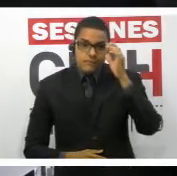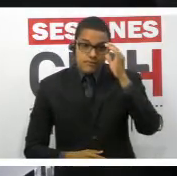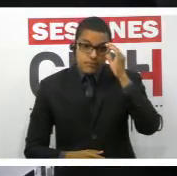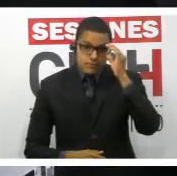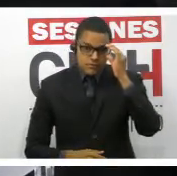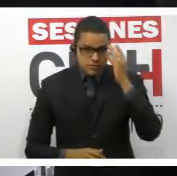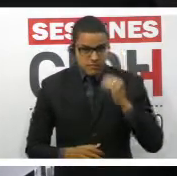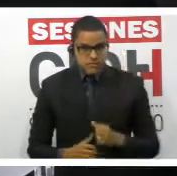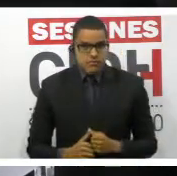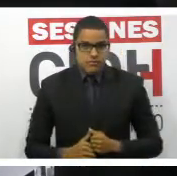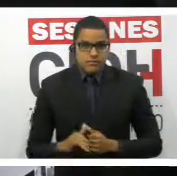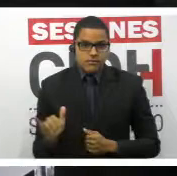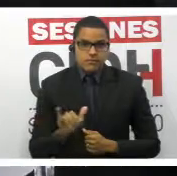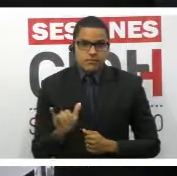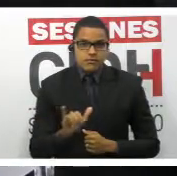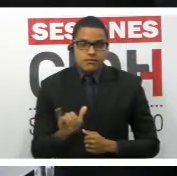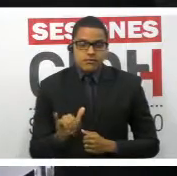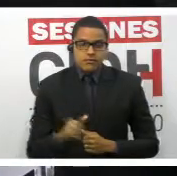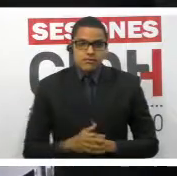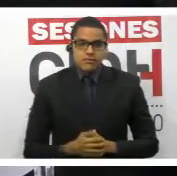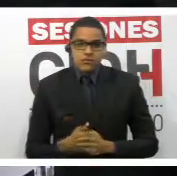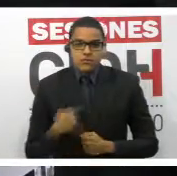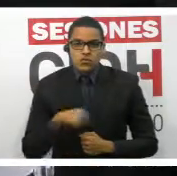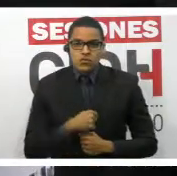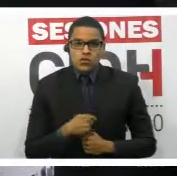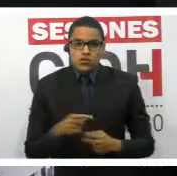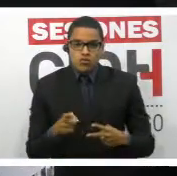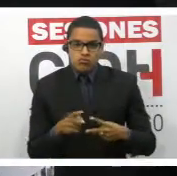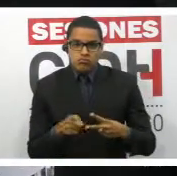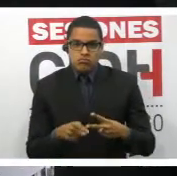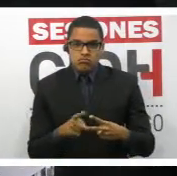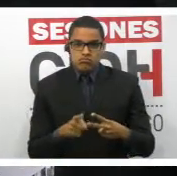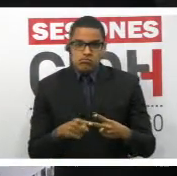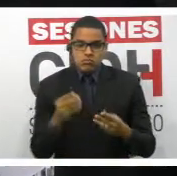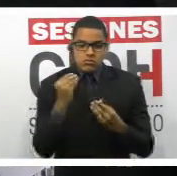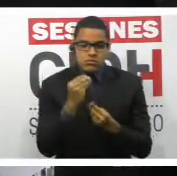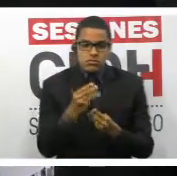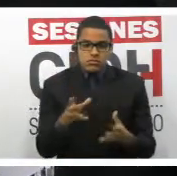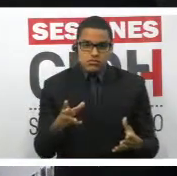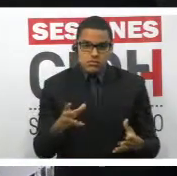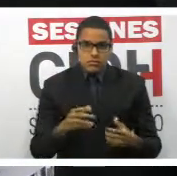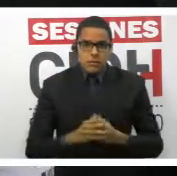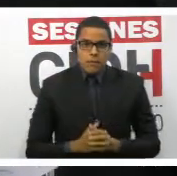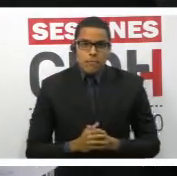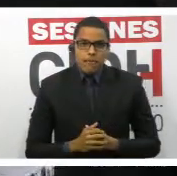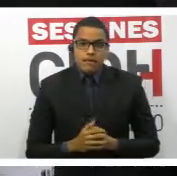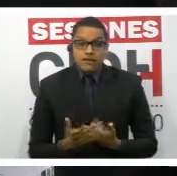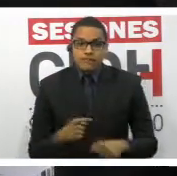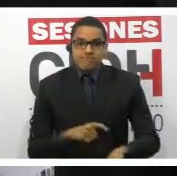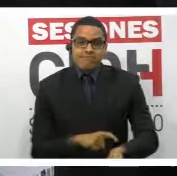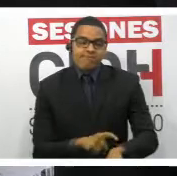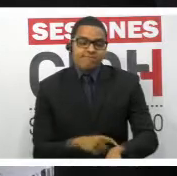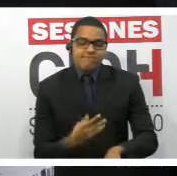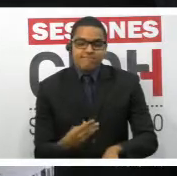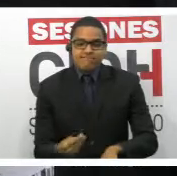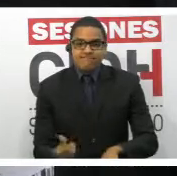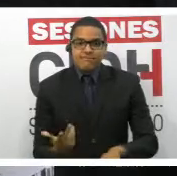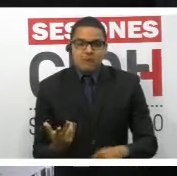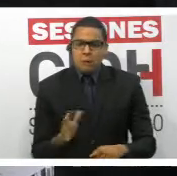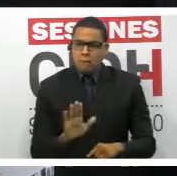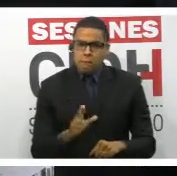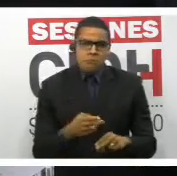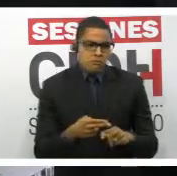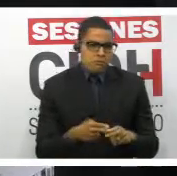tenemos también 22 recomendaciones muy concretas a la comisión interamericana ce que ya se nos acabó el tiempo pero son muy